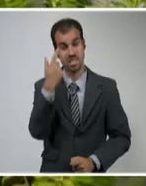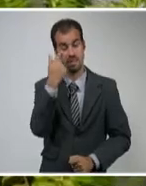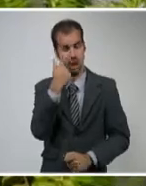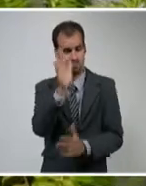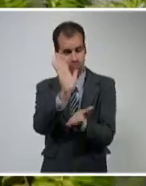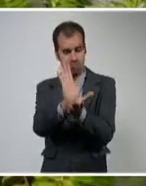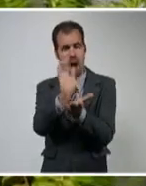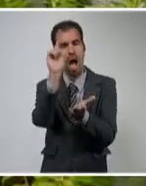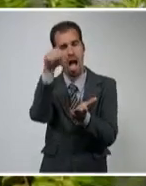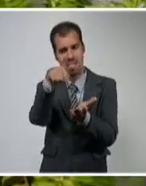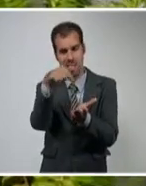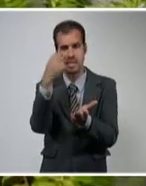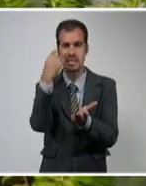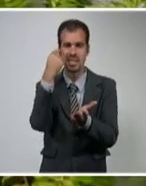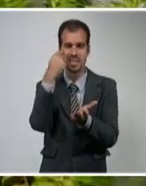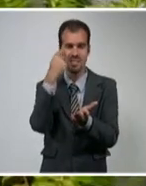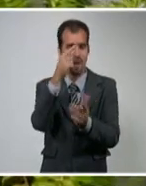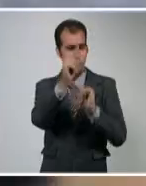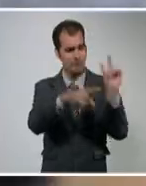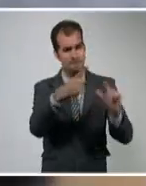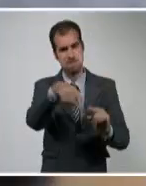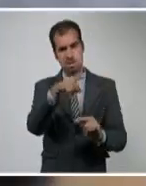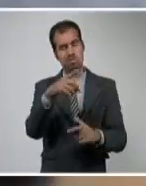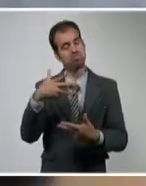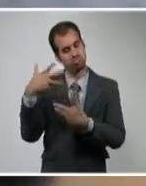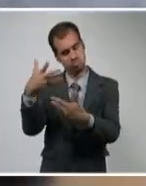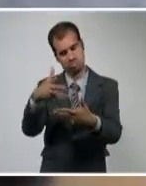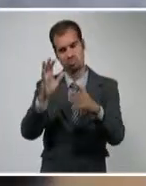humano que sabe honrar la grandeza.